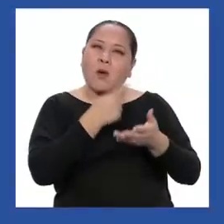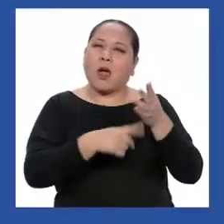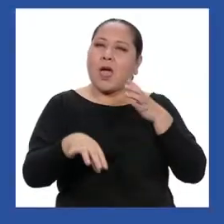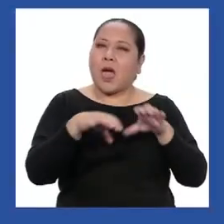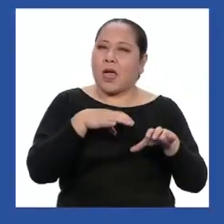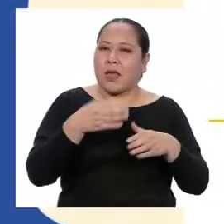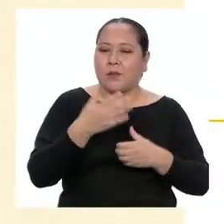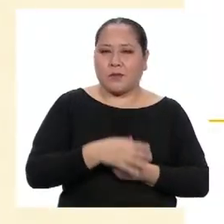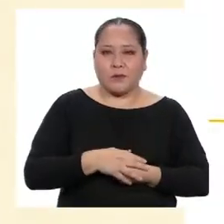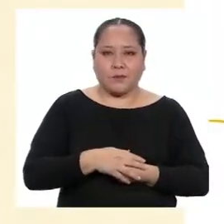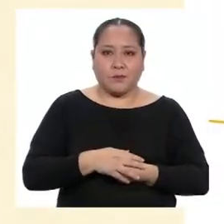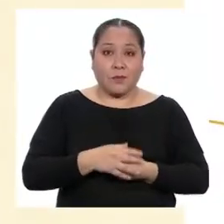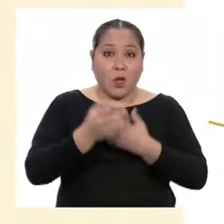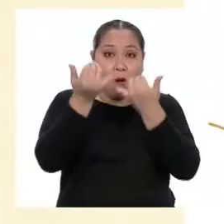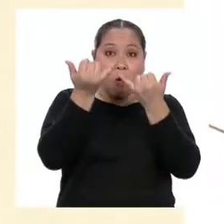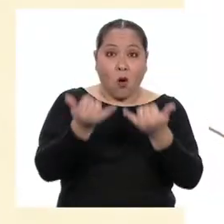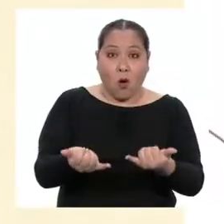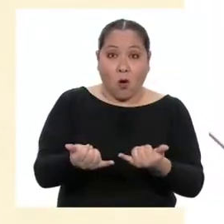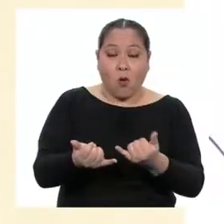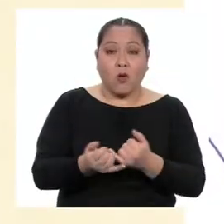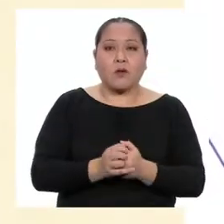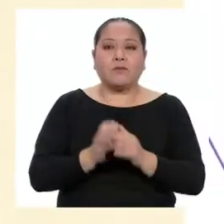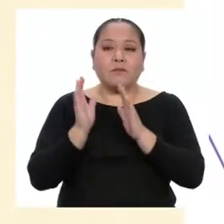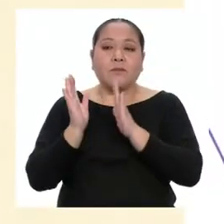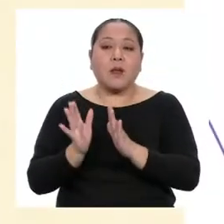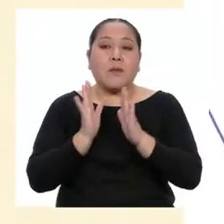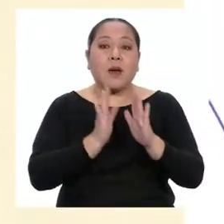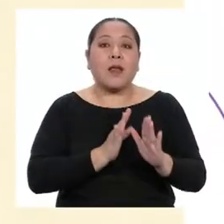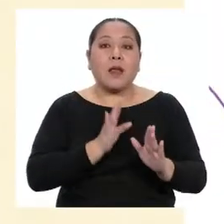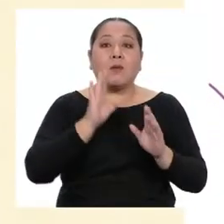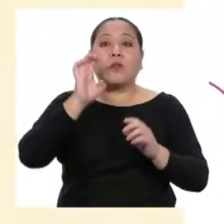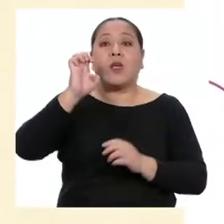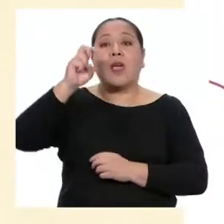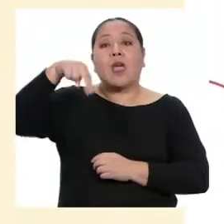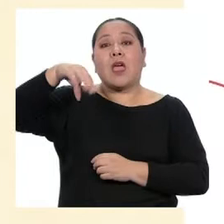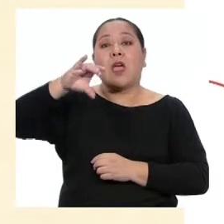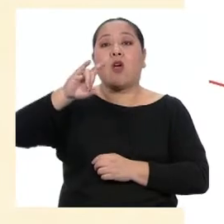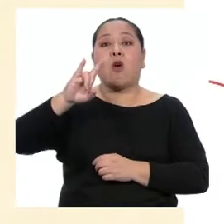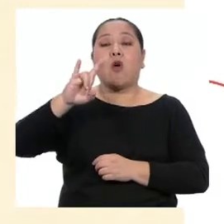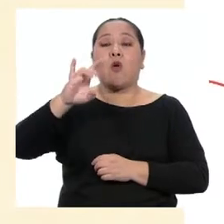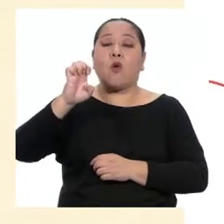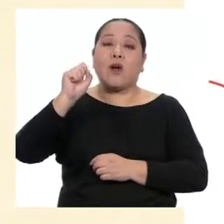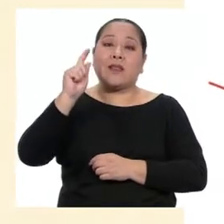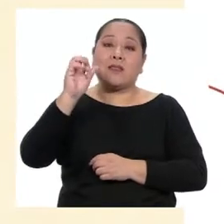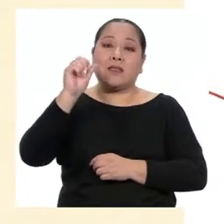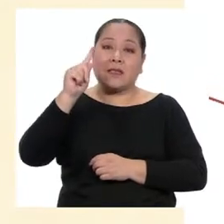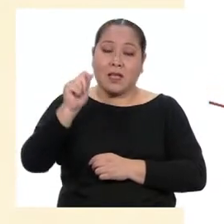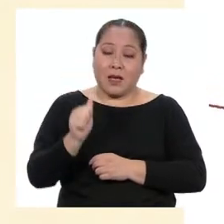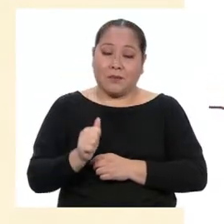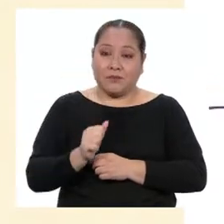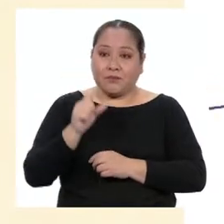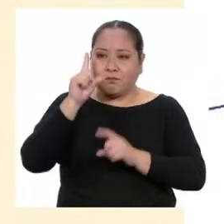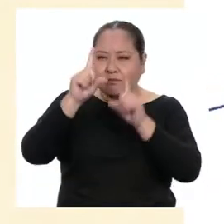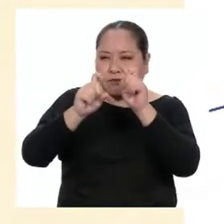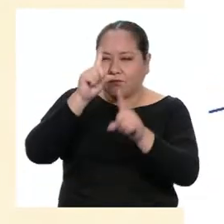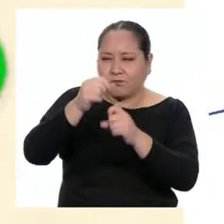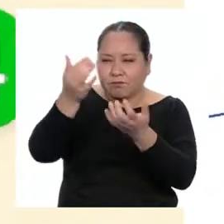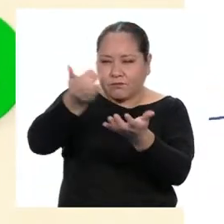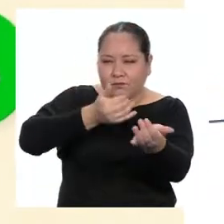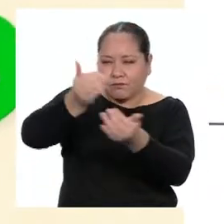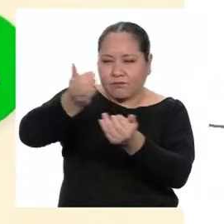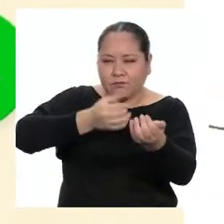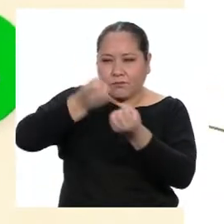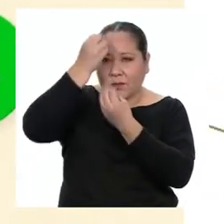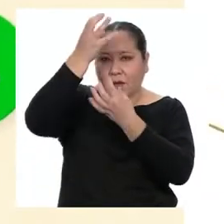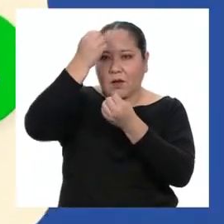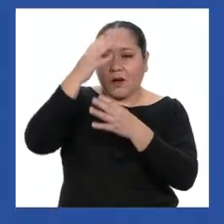desarrollaremos. Hoy elaboraremos una encuesta y empezaremos a recopilar datos sobre las